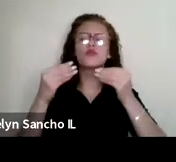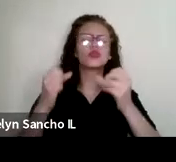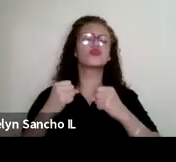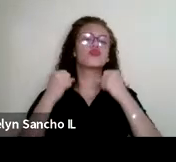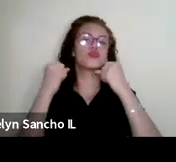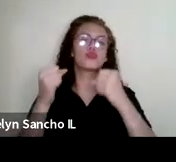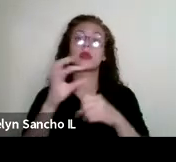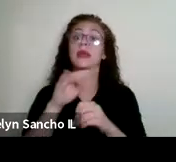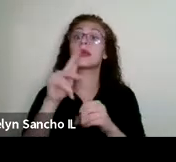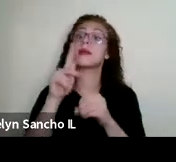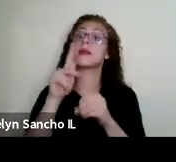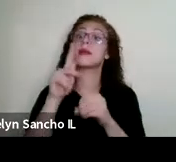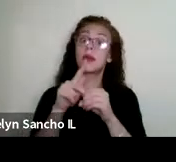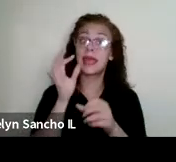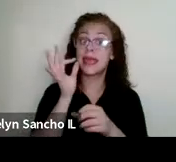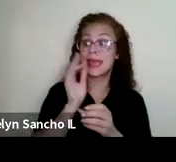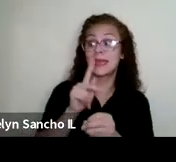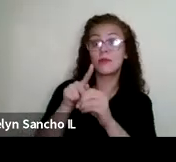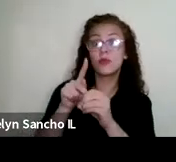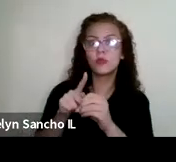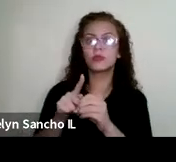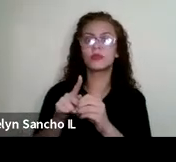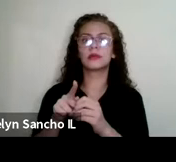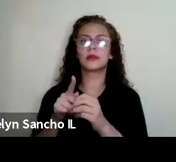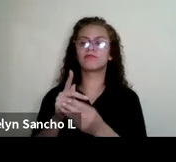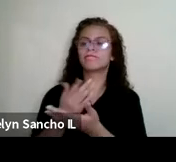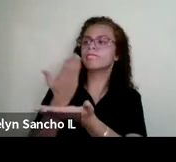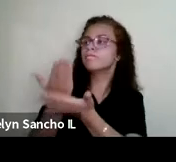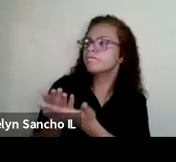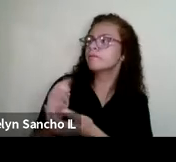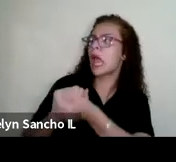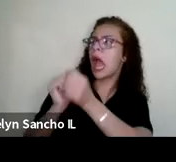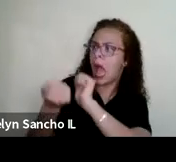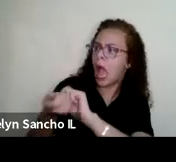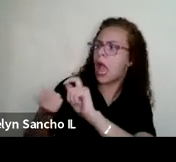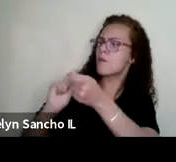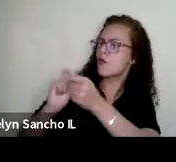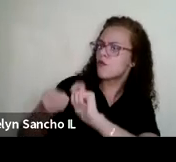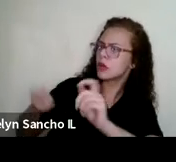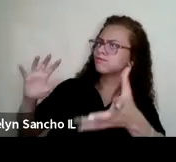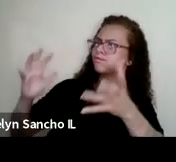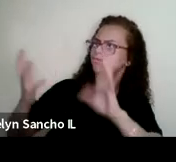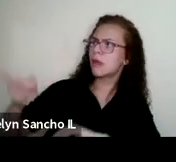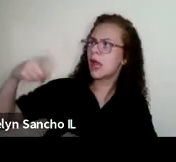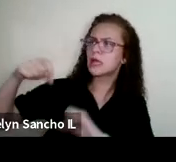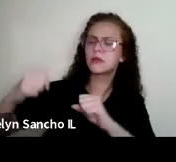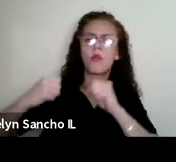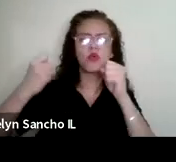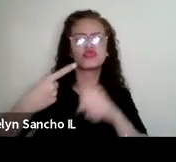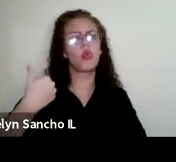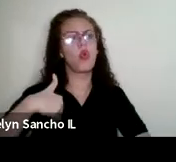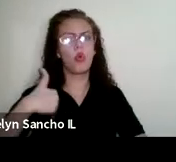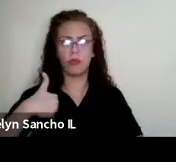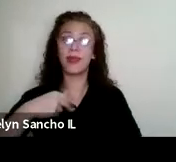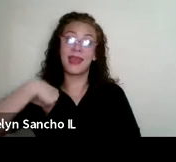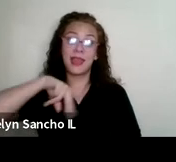la participación de las mujeres cuestiona, cambia, modifica, transforma ese poder. Y nosotras